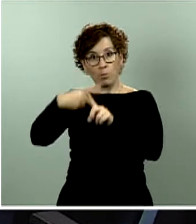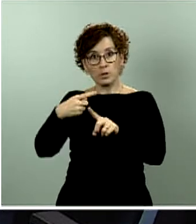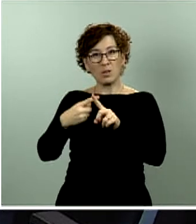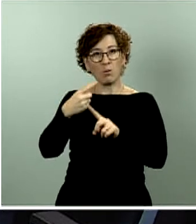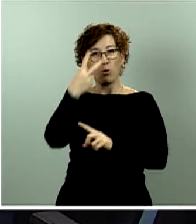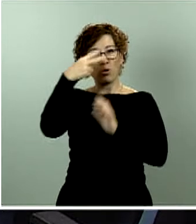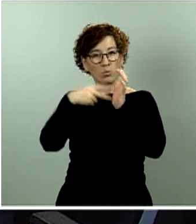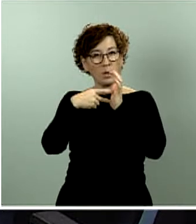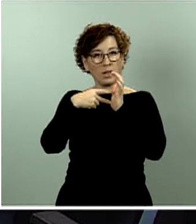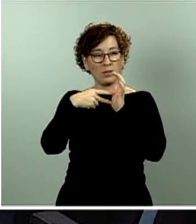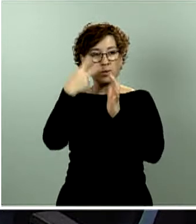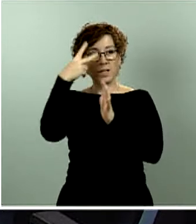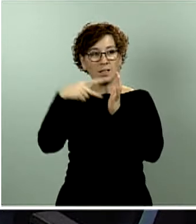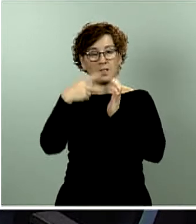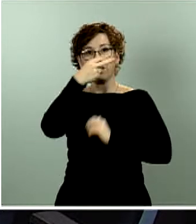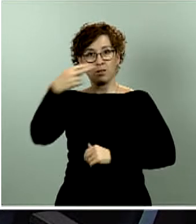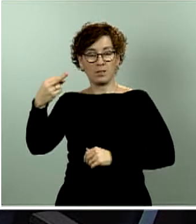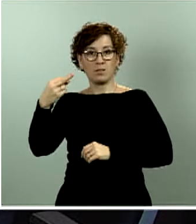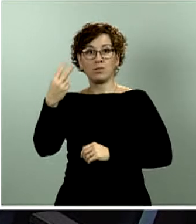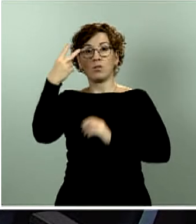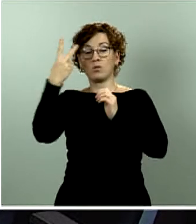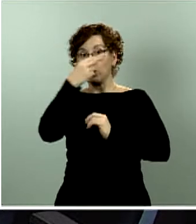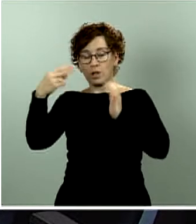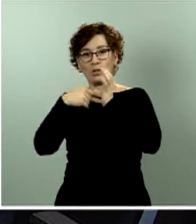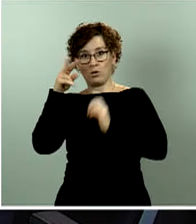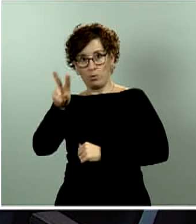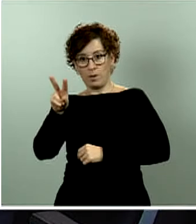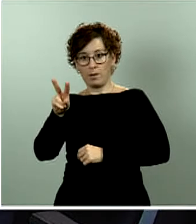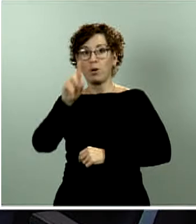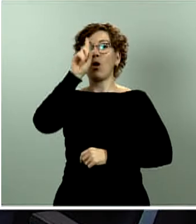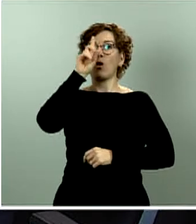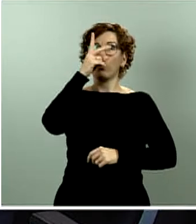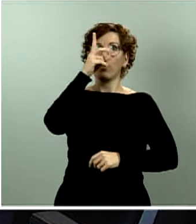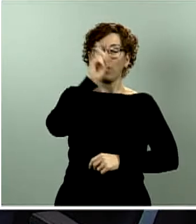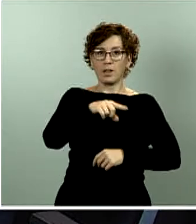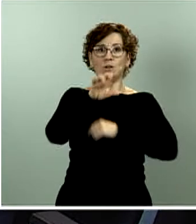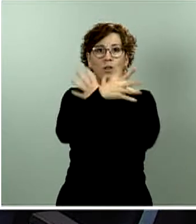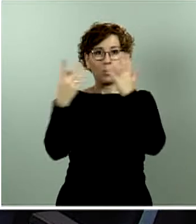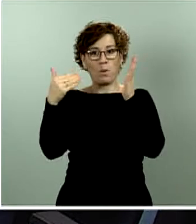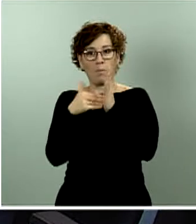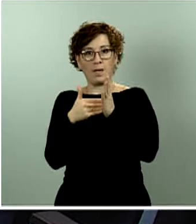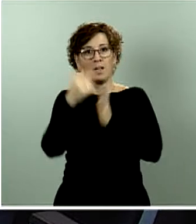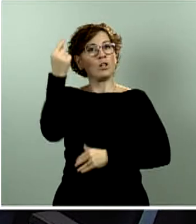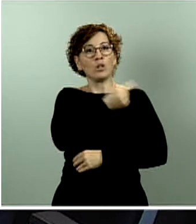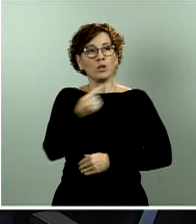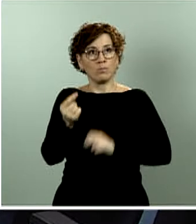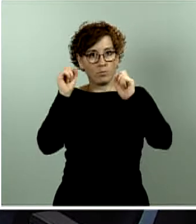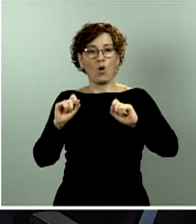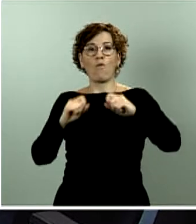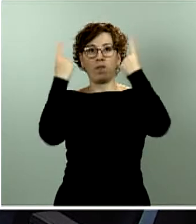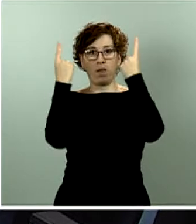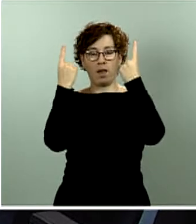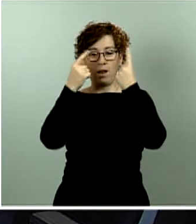han comunicado a organismos internacionales los 219.000 totales como cifra oficial de casos positivos de España. ¿A qué se